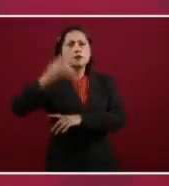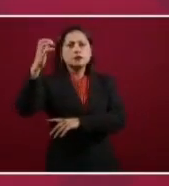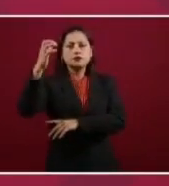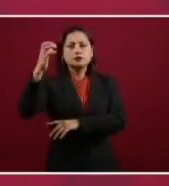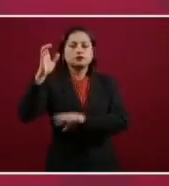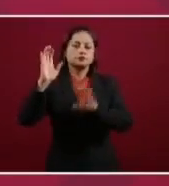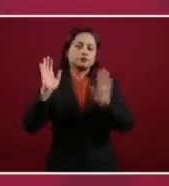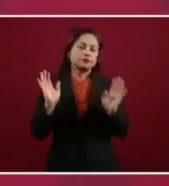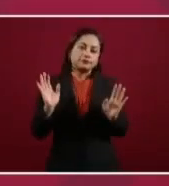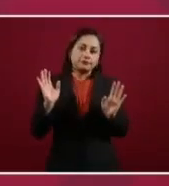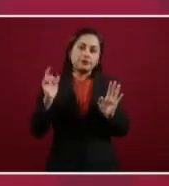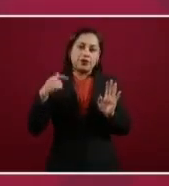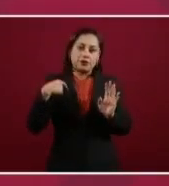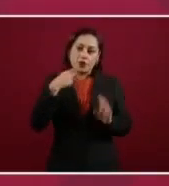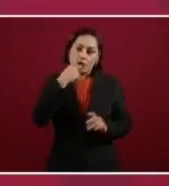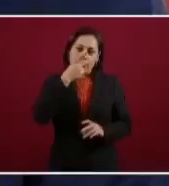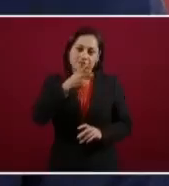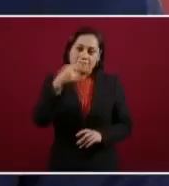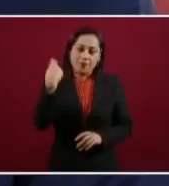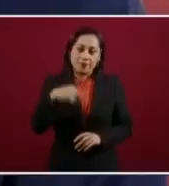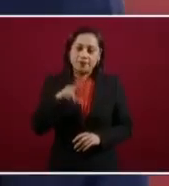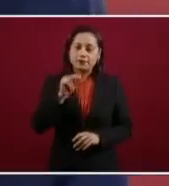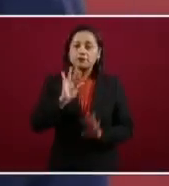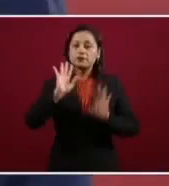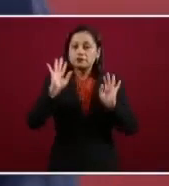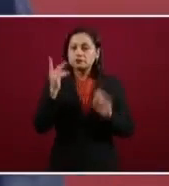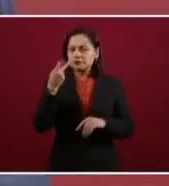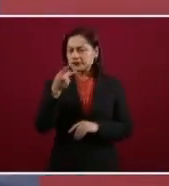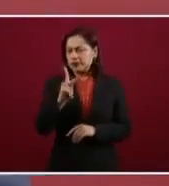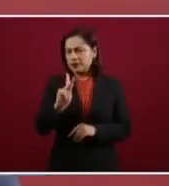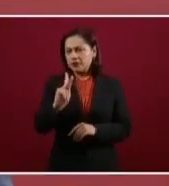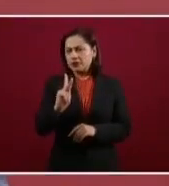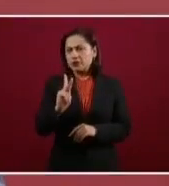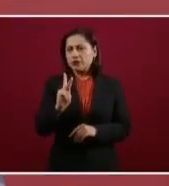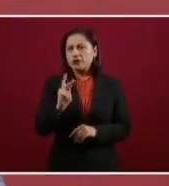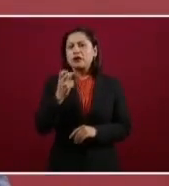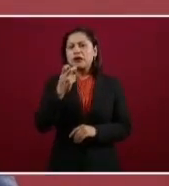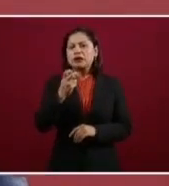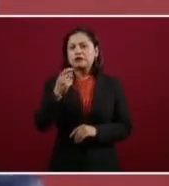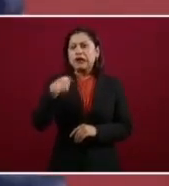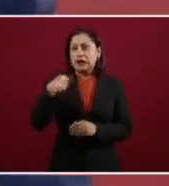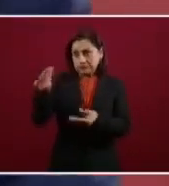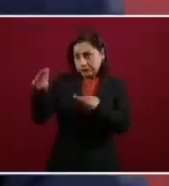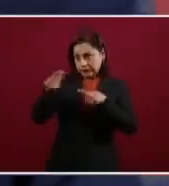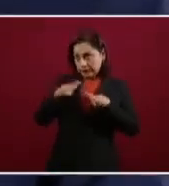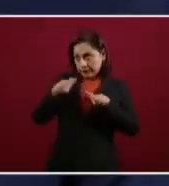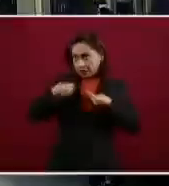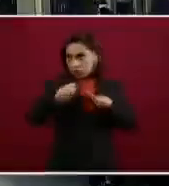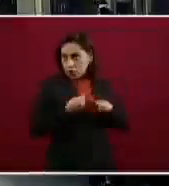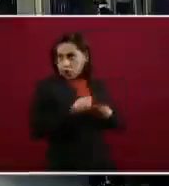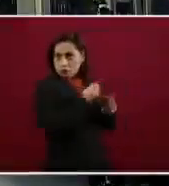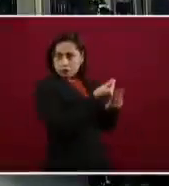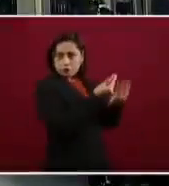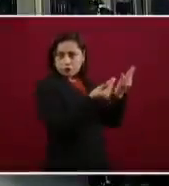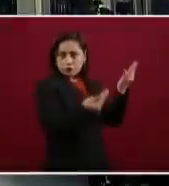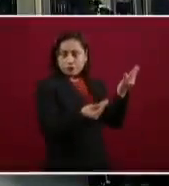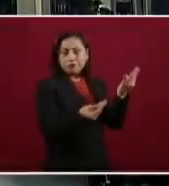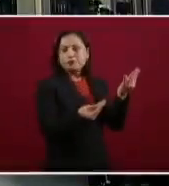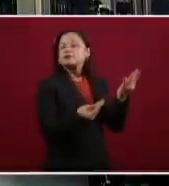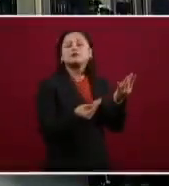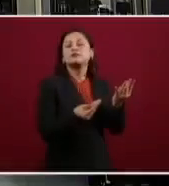no digo el nombre este y darme a mí el dinero y yo lo voy a repartir